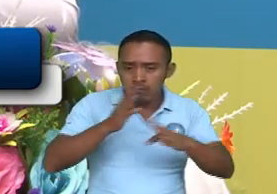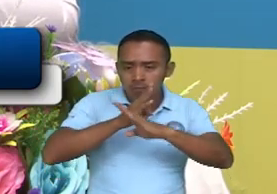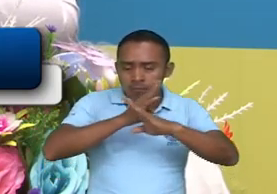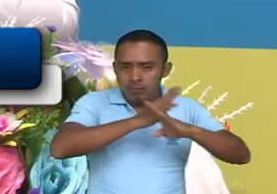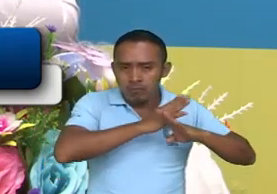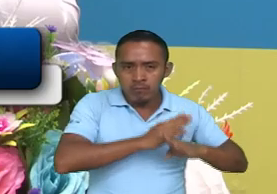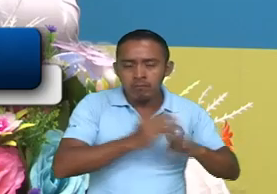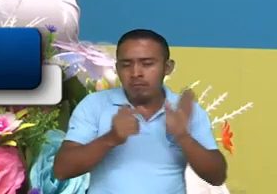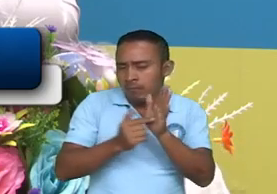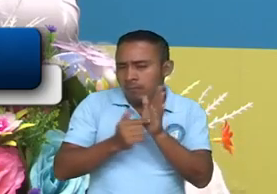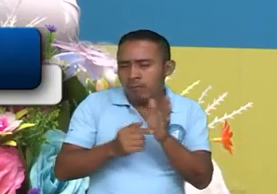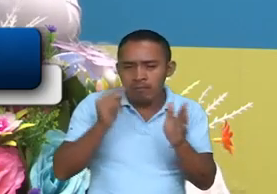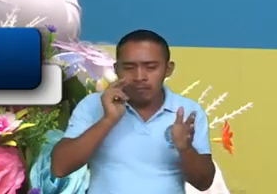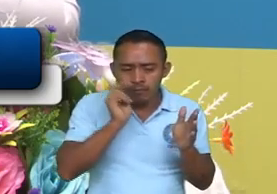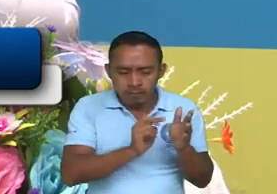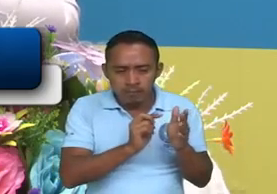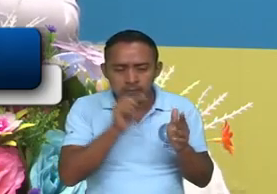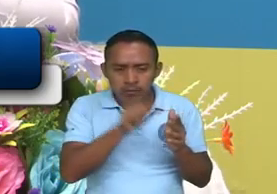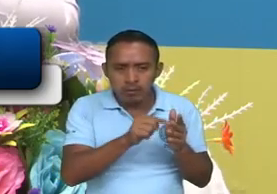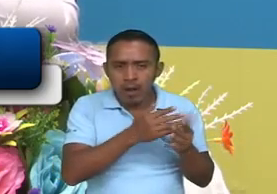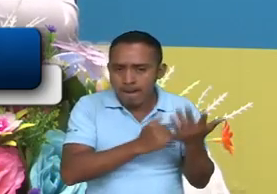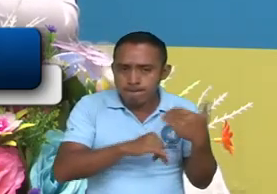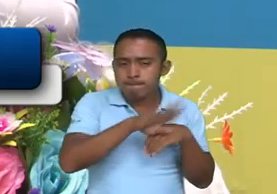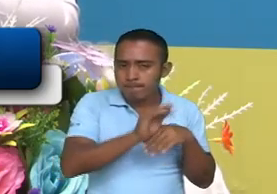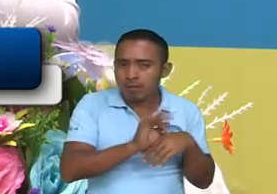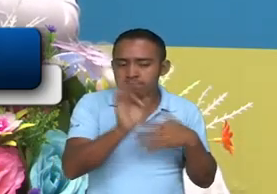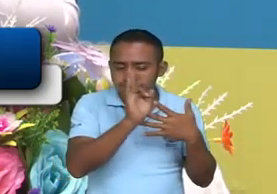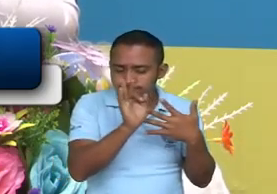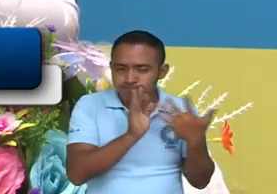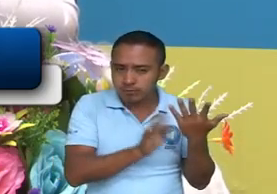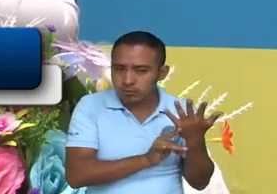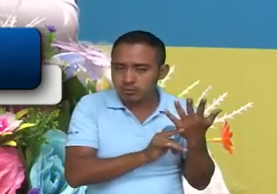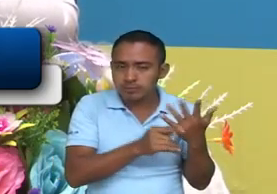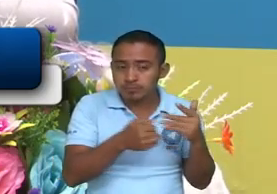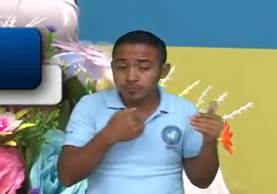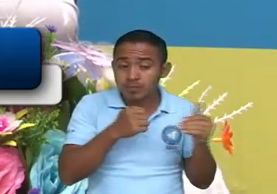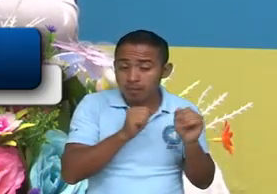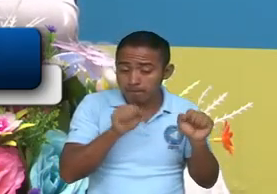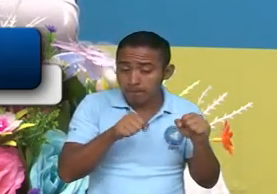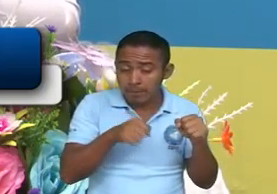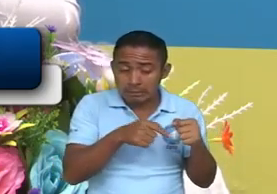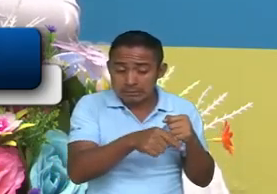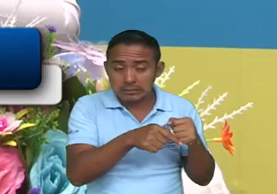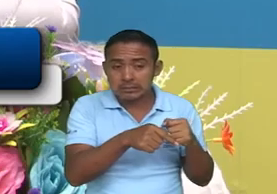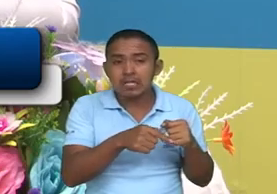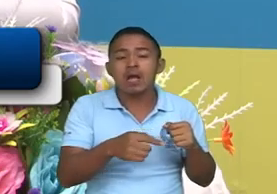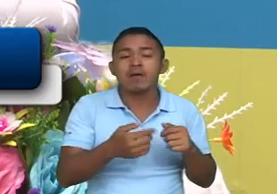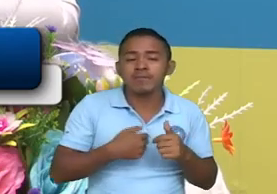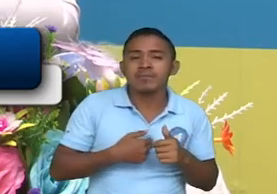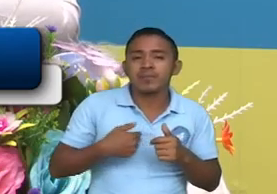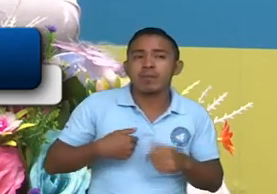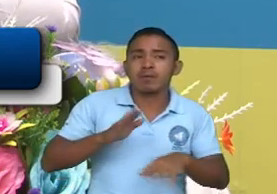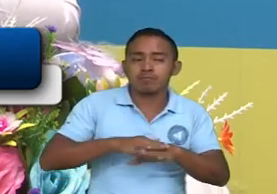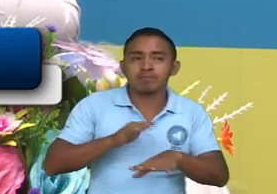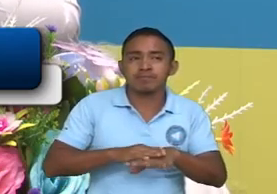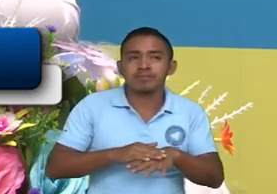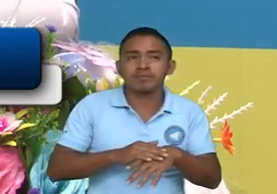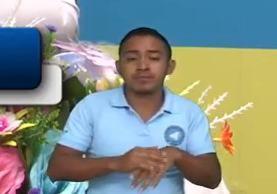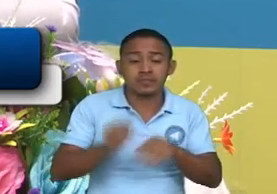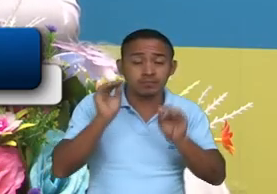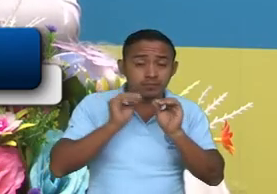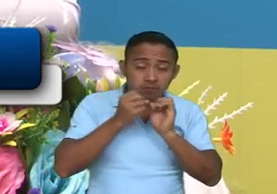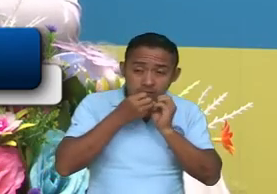nivel de todo lo que es Nicaragua, Centroamérica y de hecho en otros países, aún los países desarrollados, nuestra parte principal